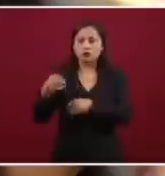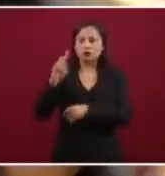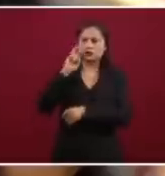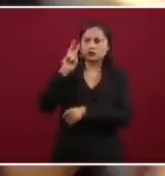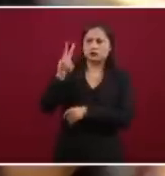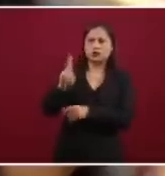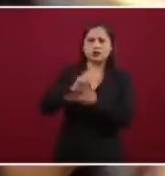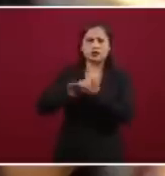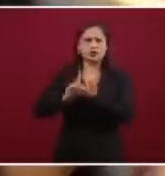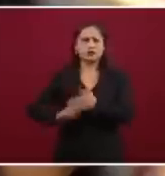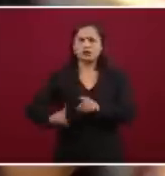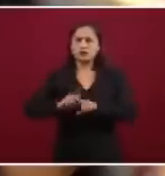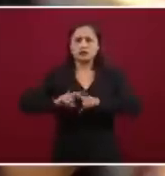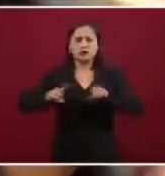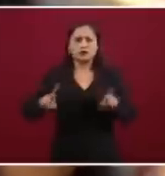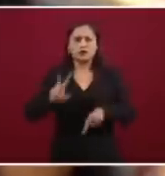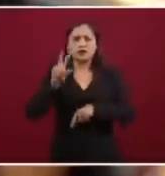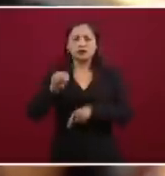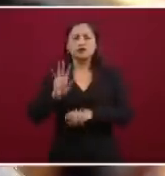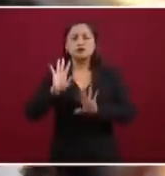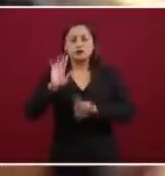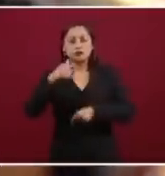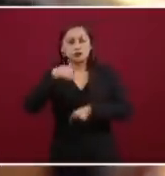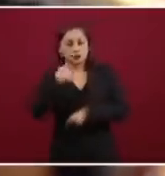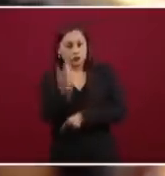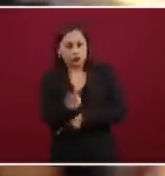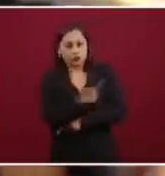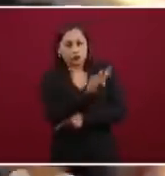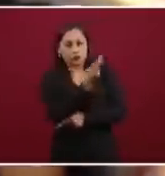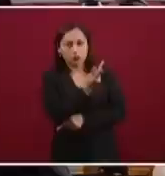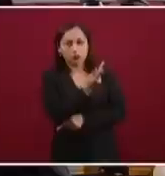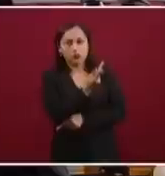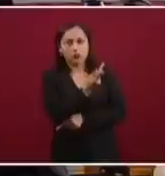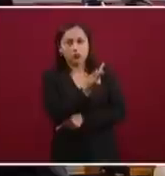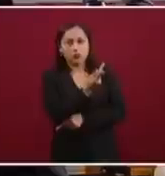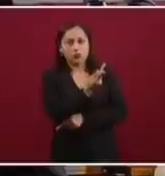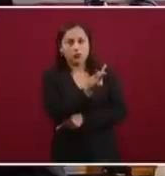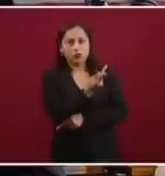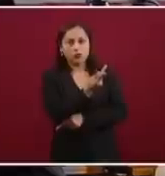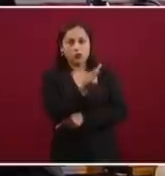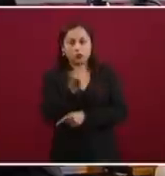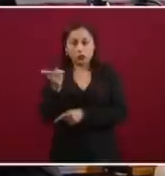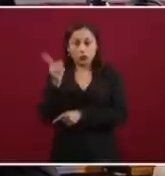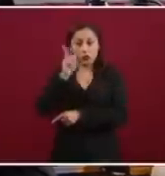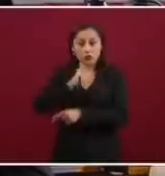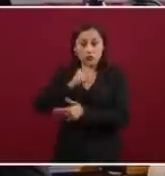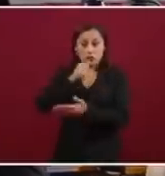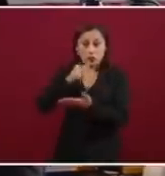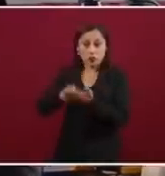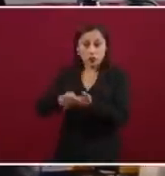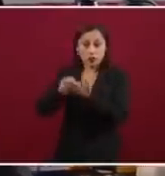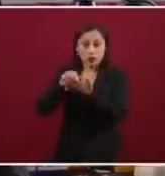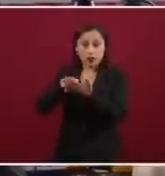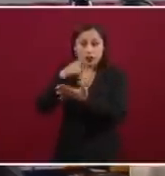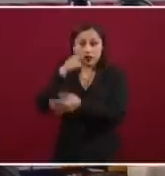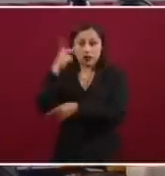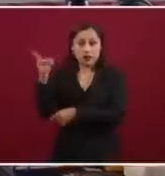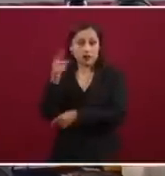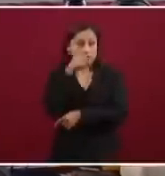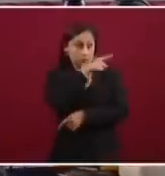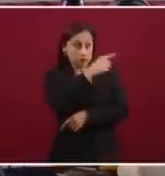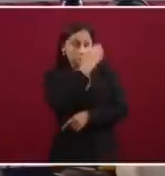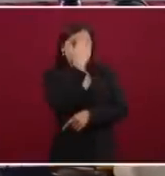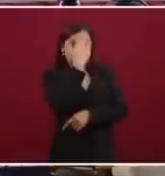domicilio. En este sentido, si nos podría confirmar si es cierto lo que la extitular de Sedatu comentó respecto a su